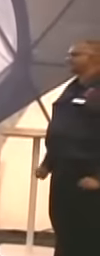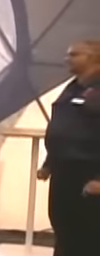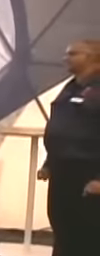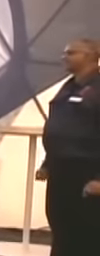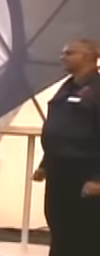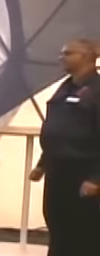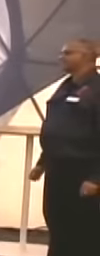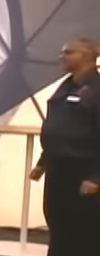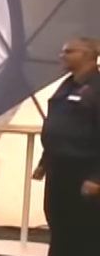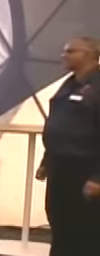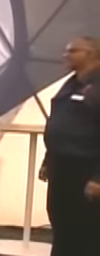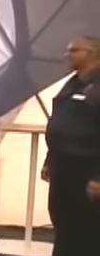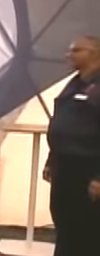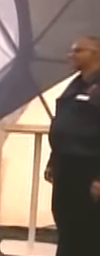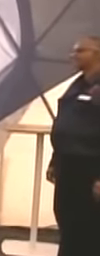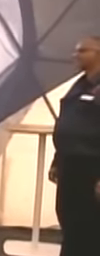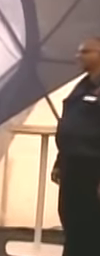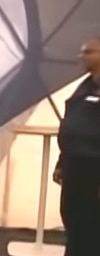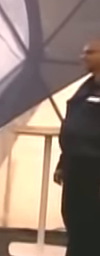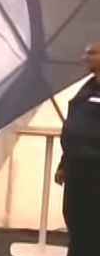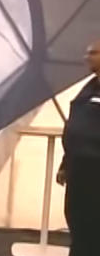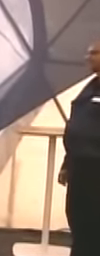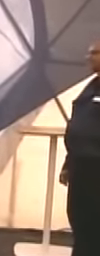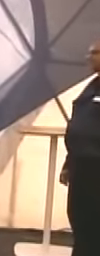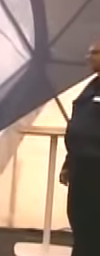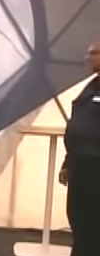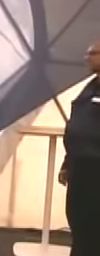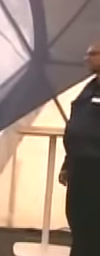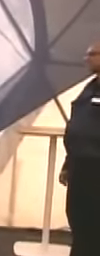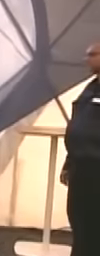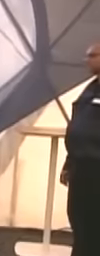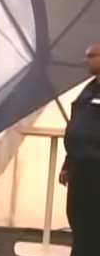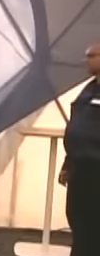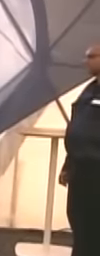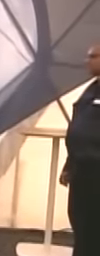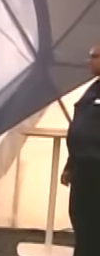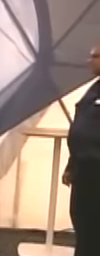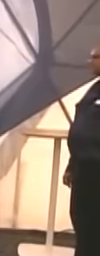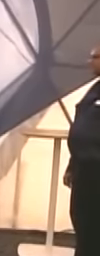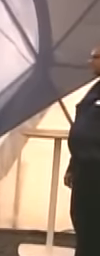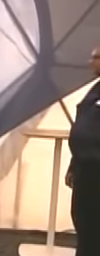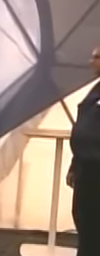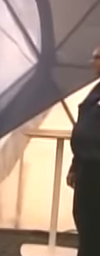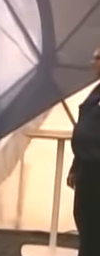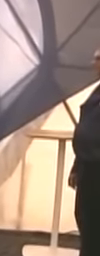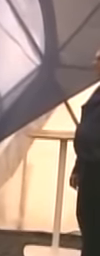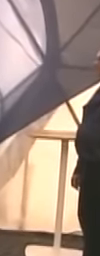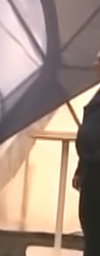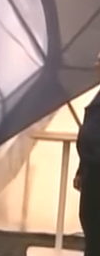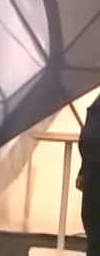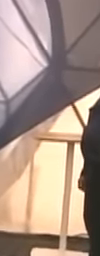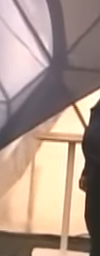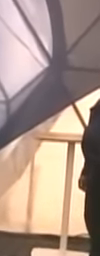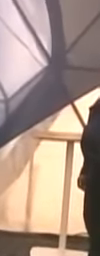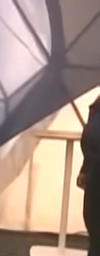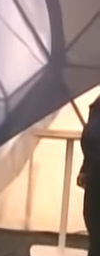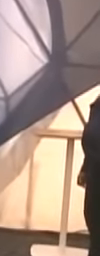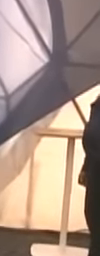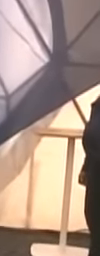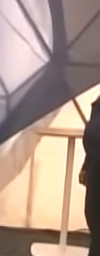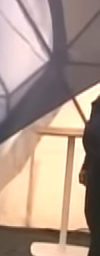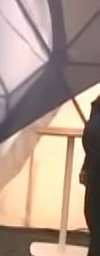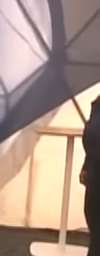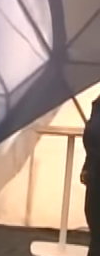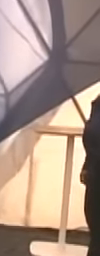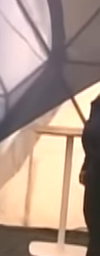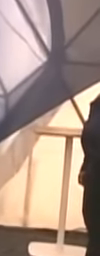de esta región maravillosa, libertada por Manuel Piar, el gran Manuel Piar, junto al gran